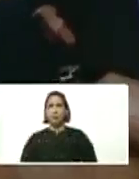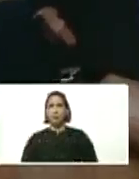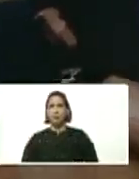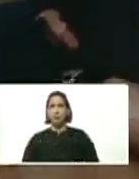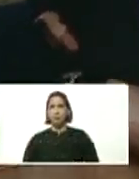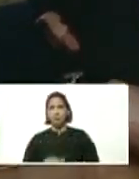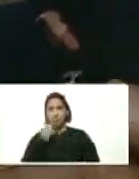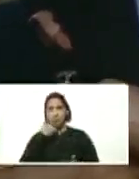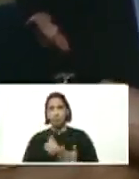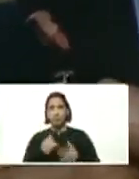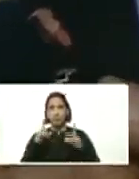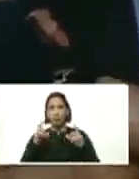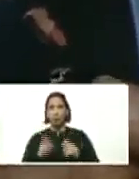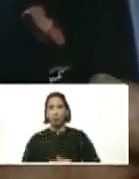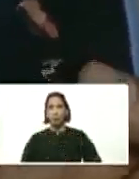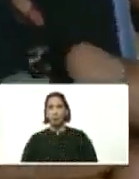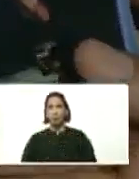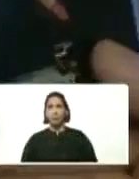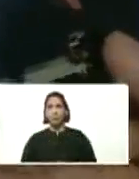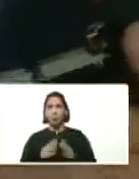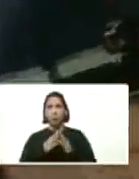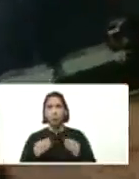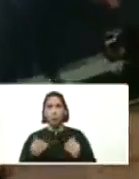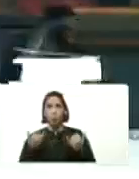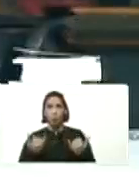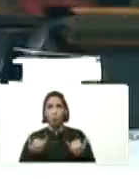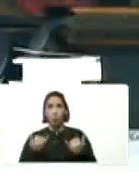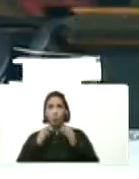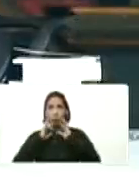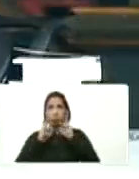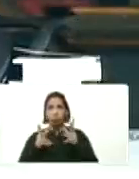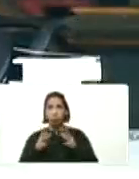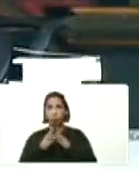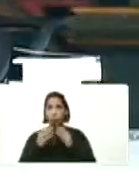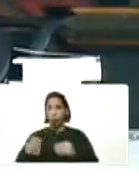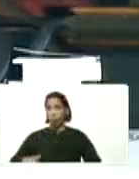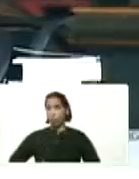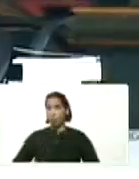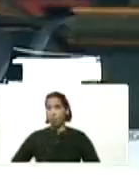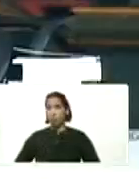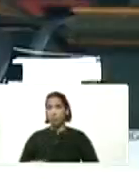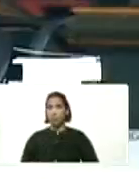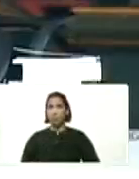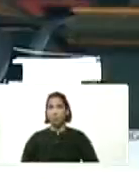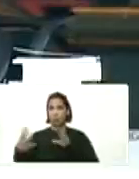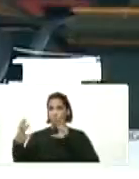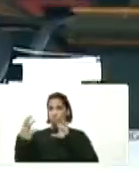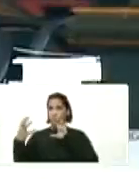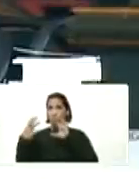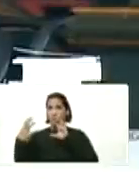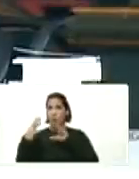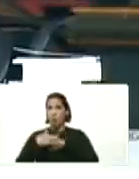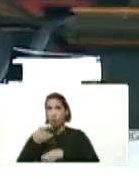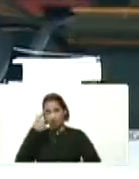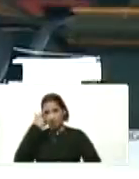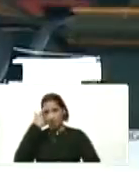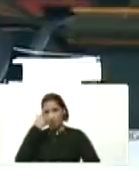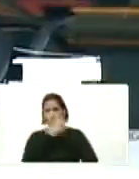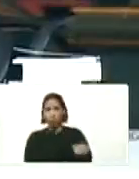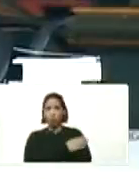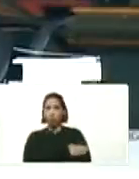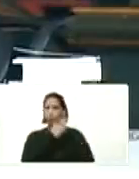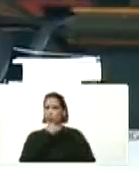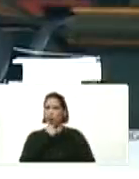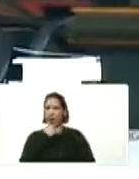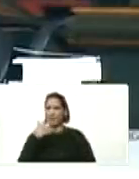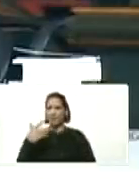Miren la foto. Todo lo que acabo de decir, Aranza, es puro chiste, es broma. Porque tú sabes que la derecha no tiene